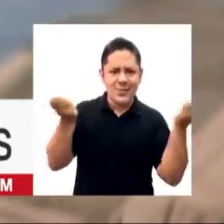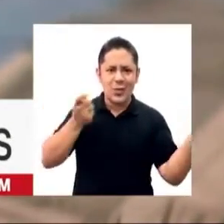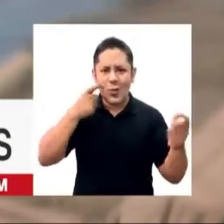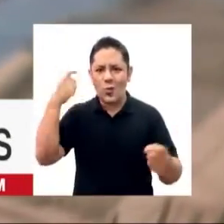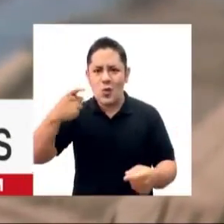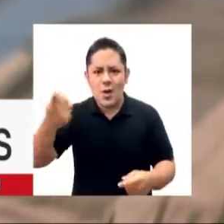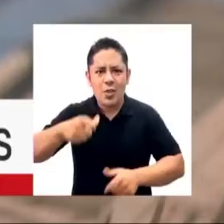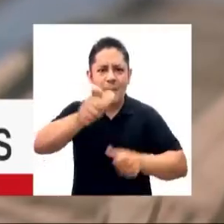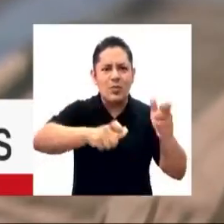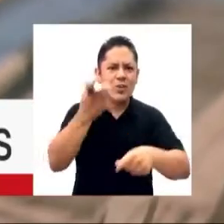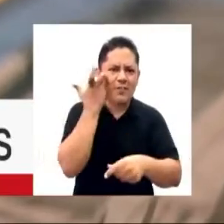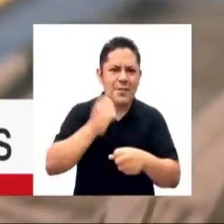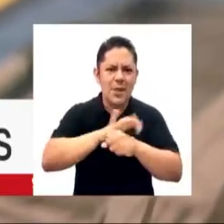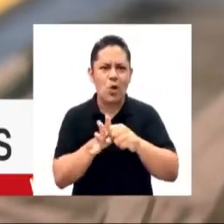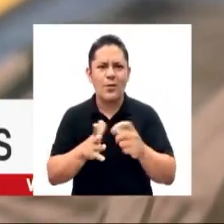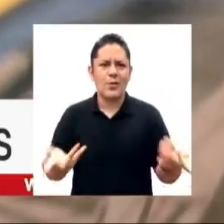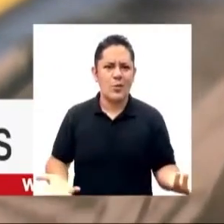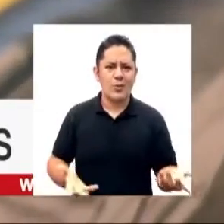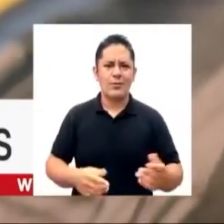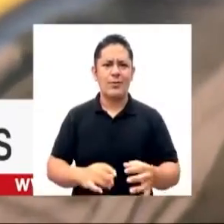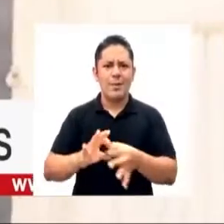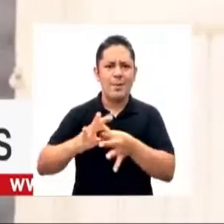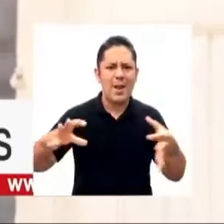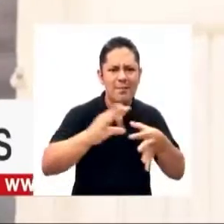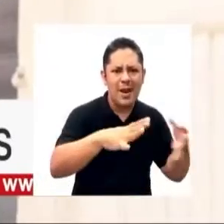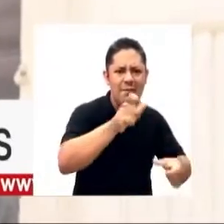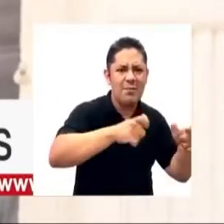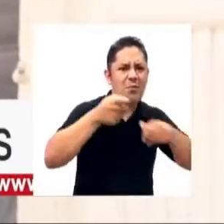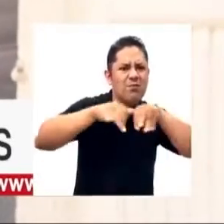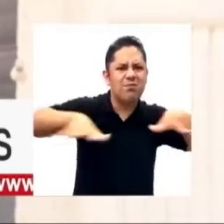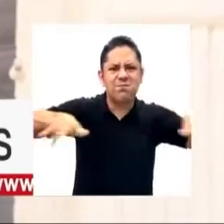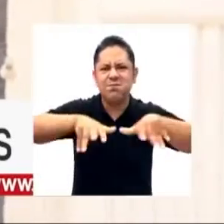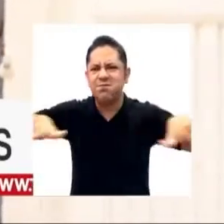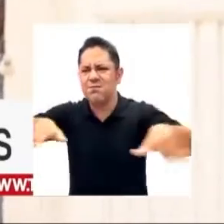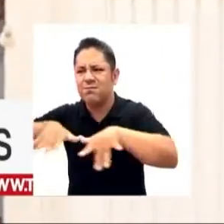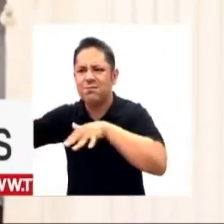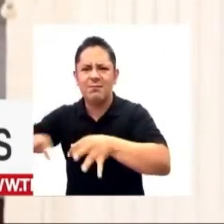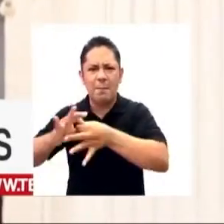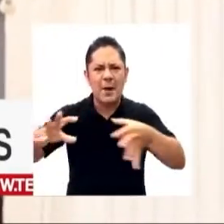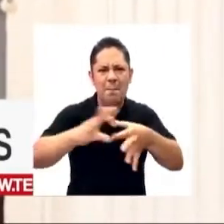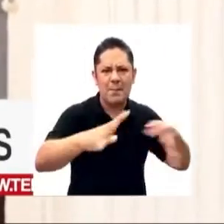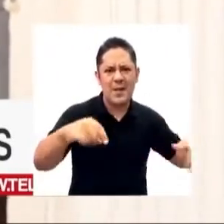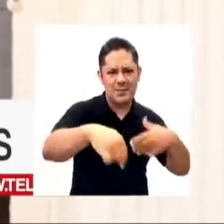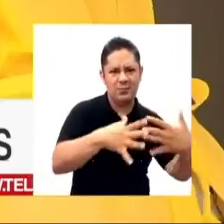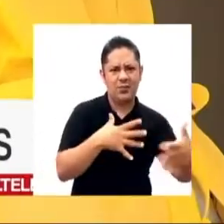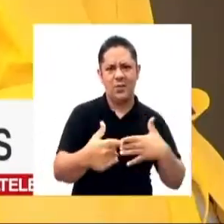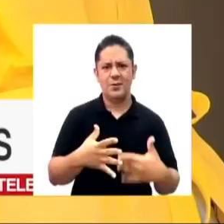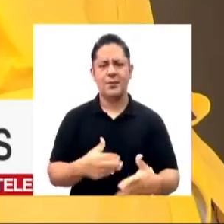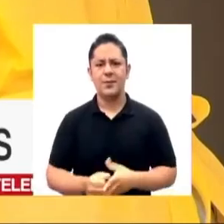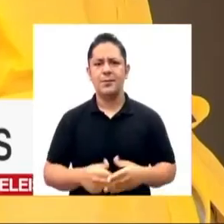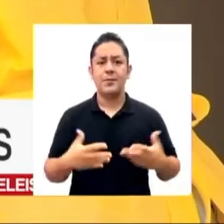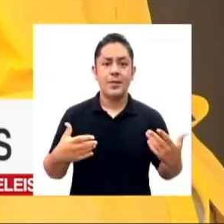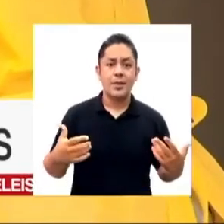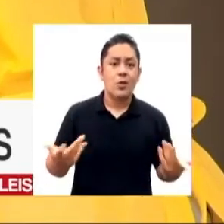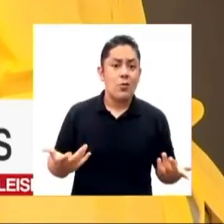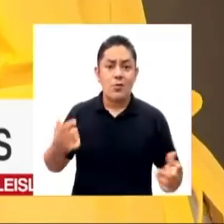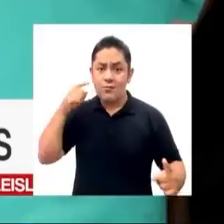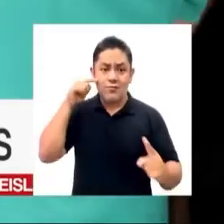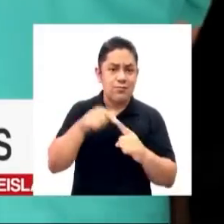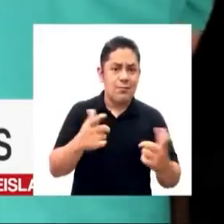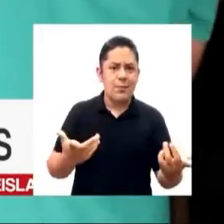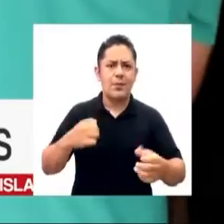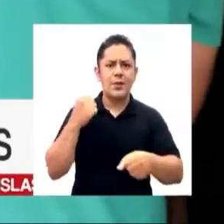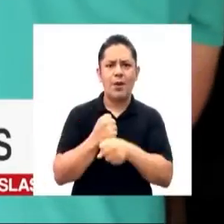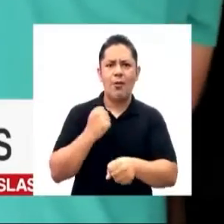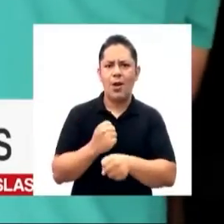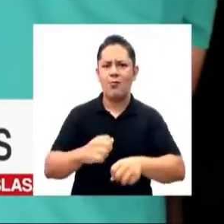Pruebas, Rastreo y Aislamiento Selectivo Sostenible, con la finalidad de romper las cadenas de transmisión por COVID-19 en la isla.